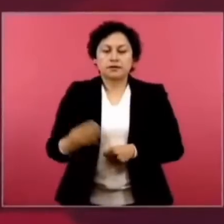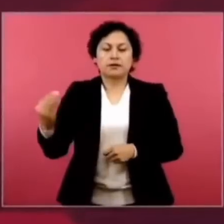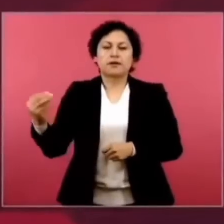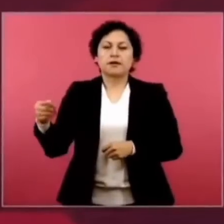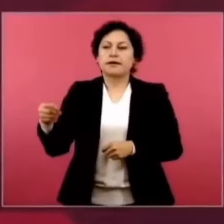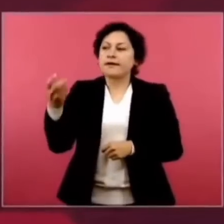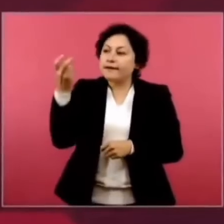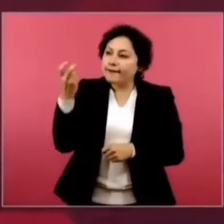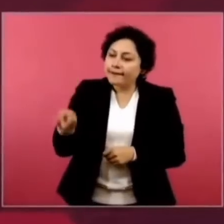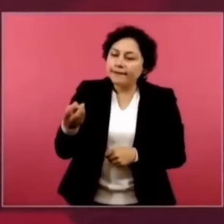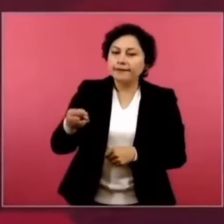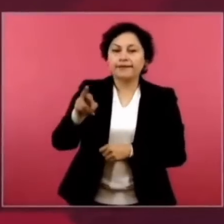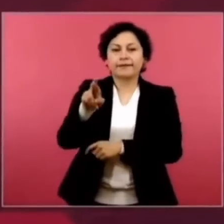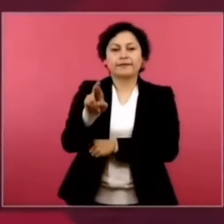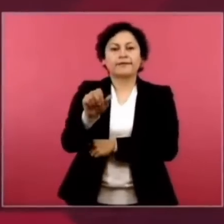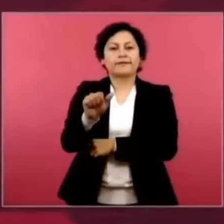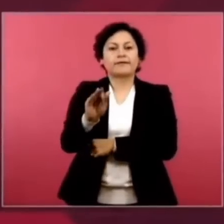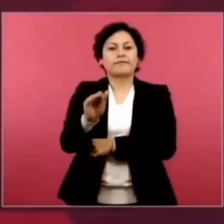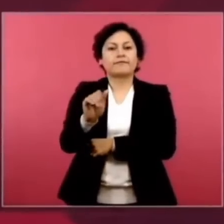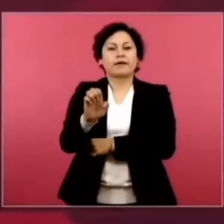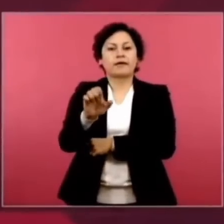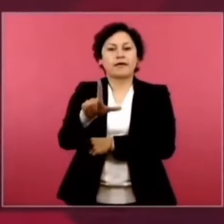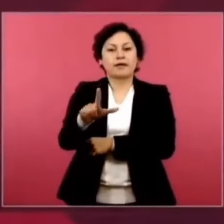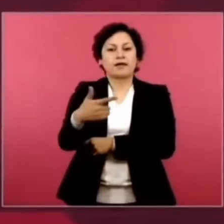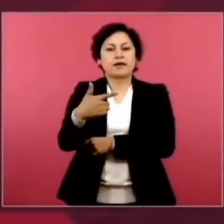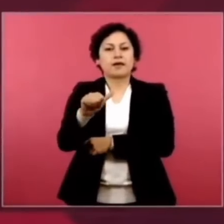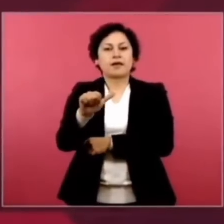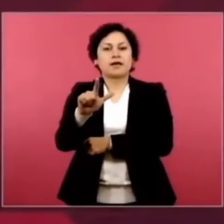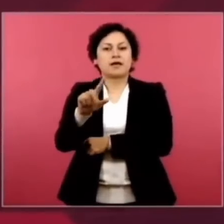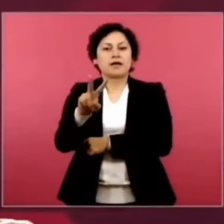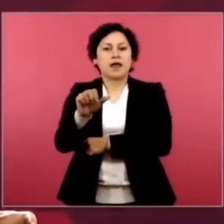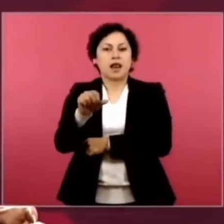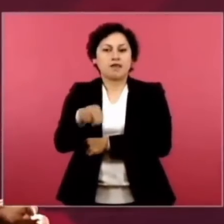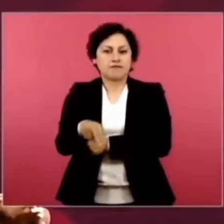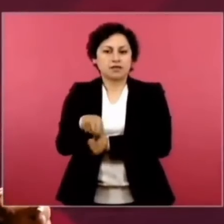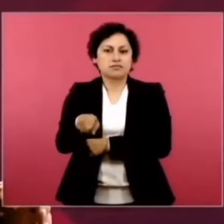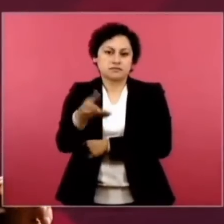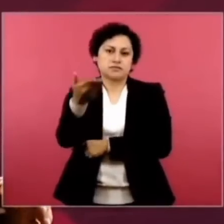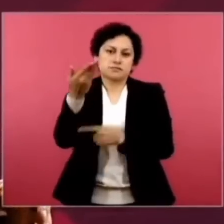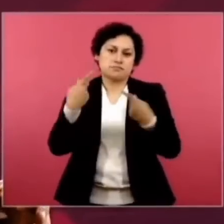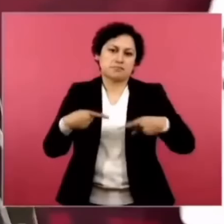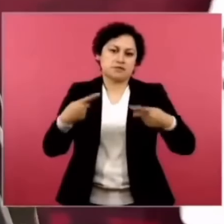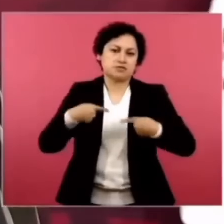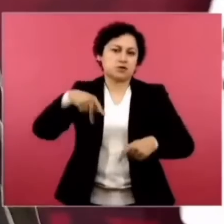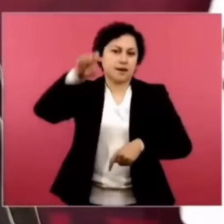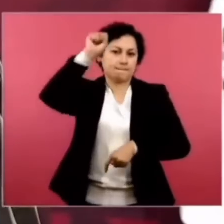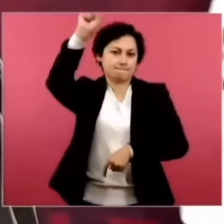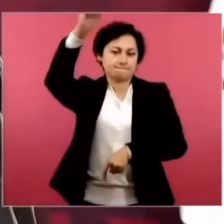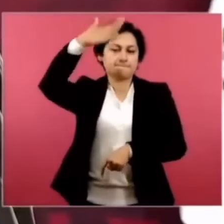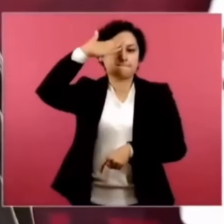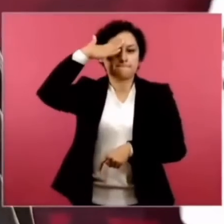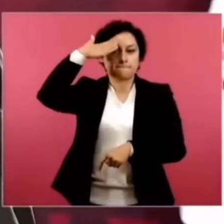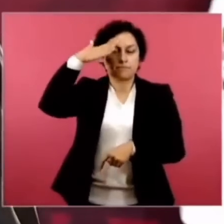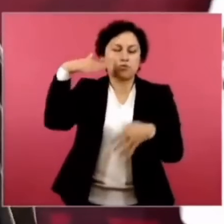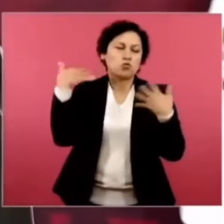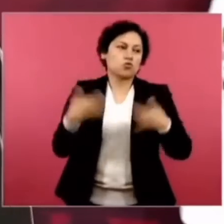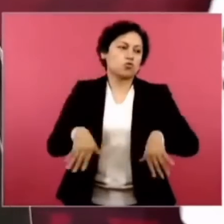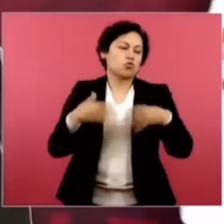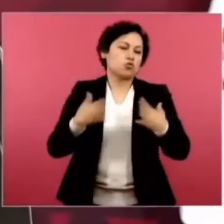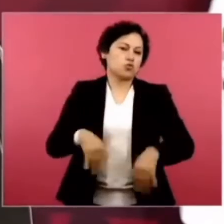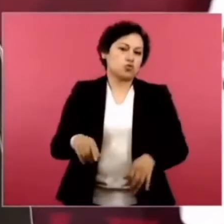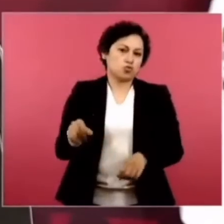Rafael Galván era el dirigente, un extraordinario dirigente, Rafael Galván.